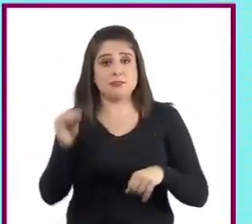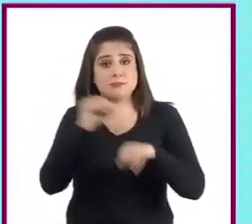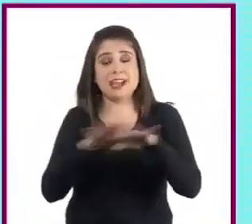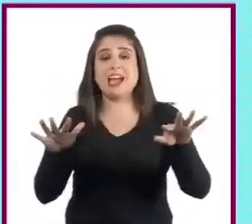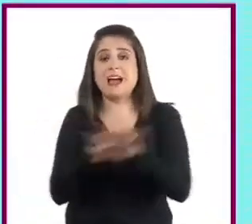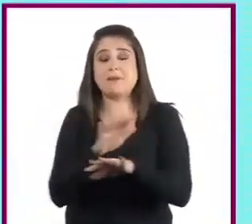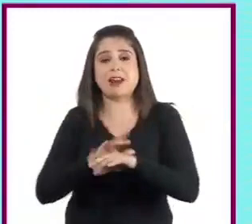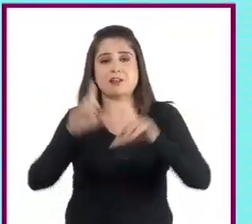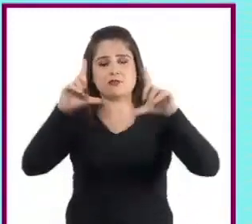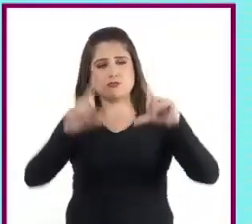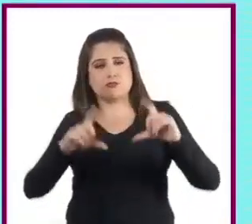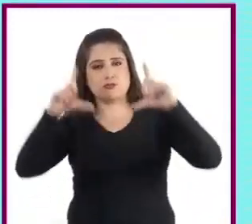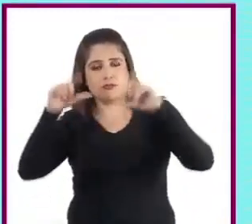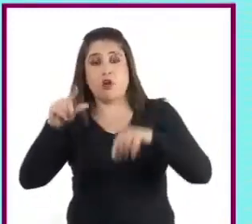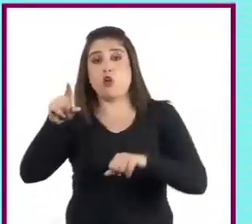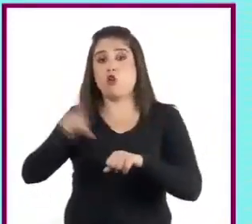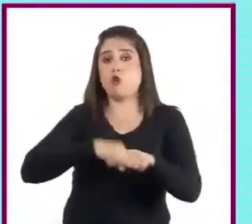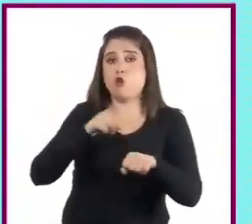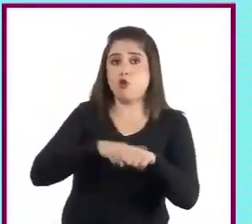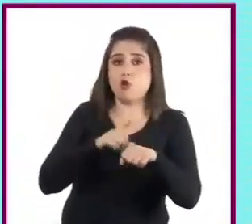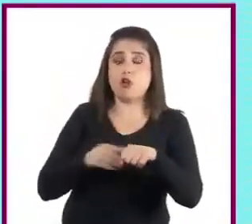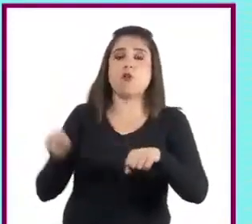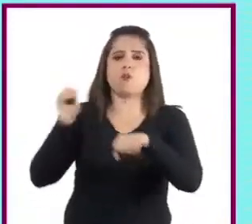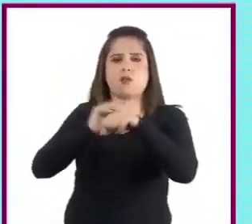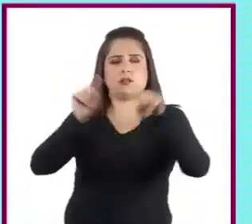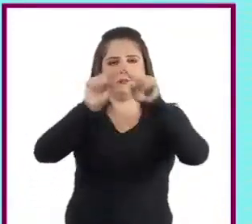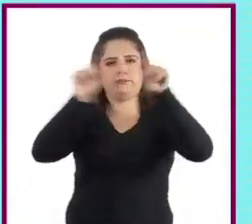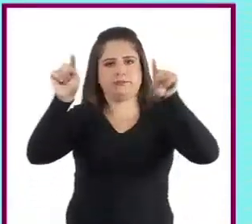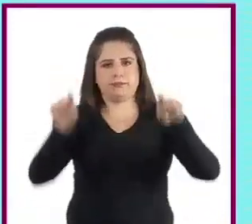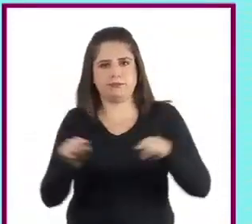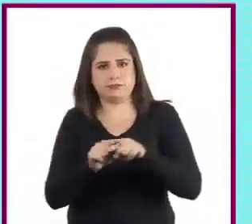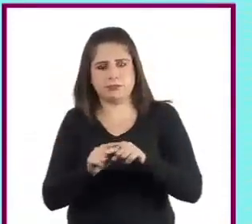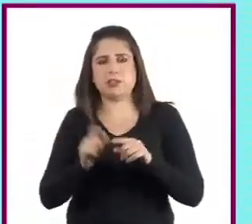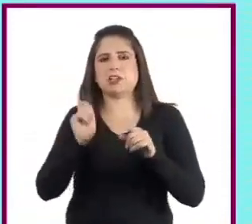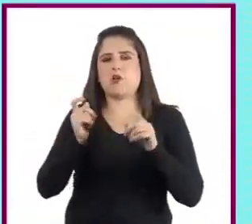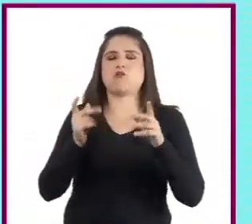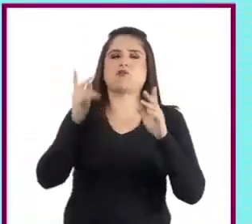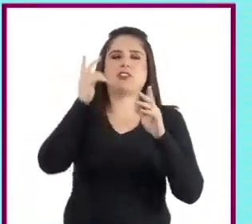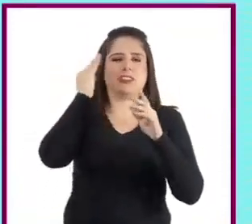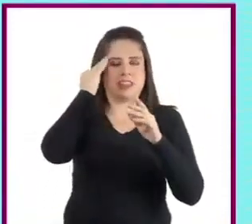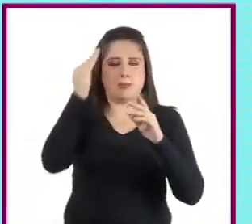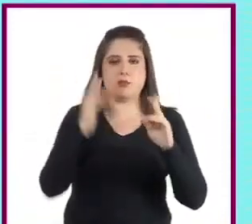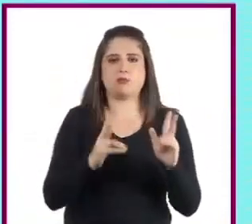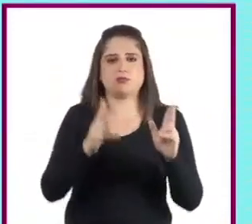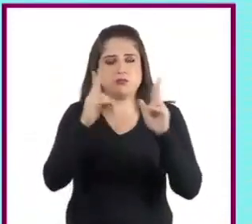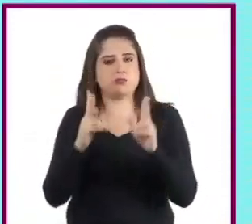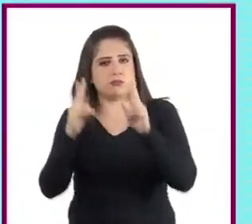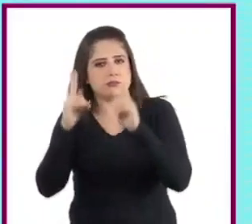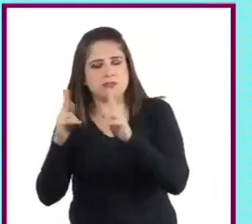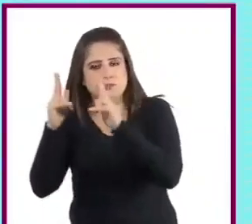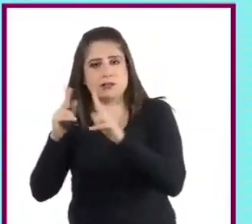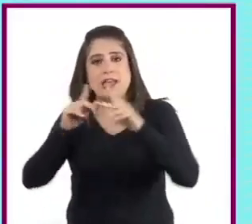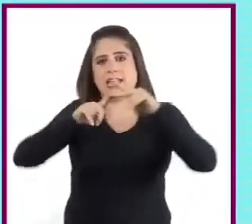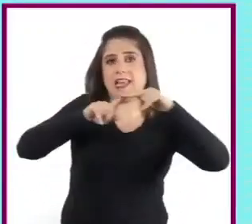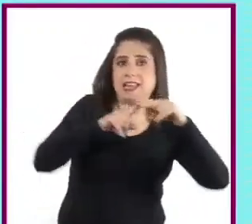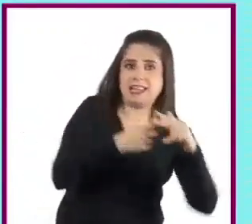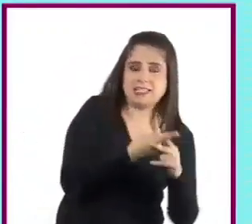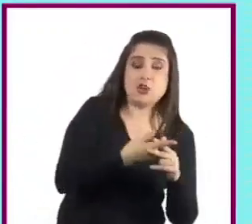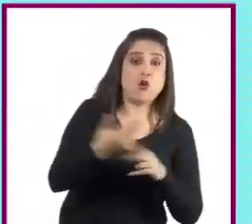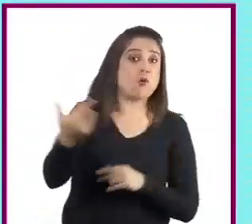cambiar el tamaño, el color, colocarle un marco, recortar su duración, programar el inicio,